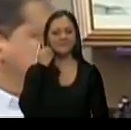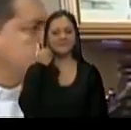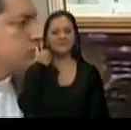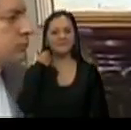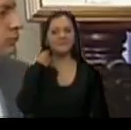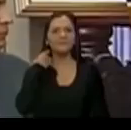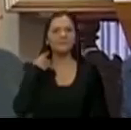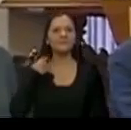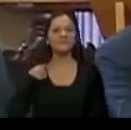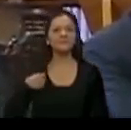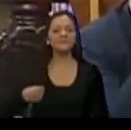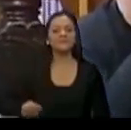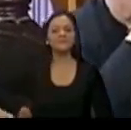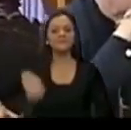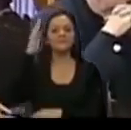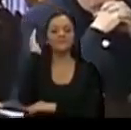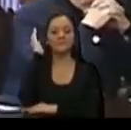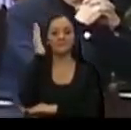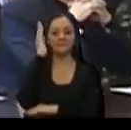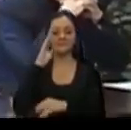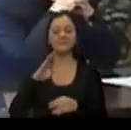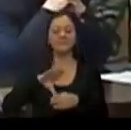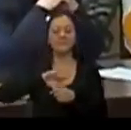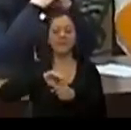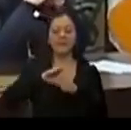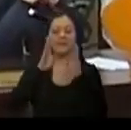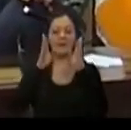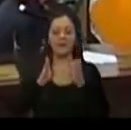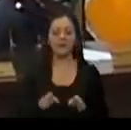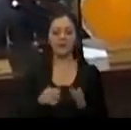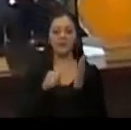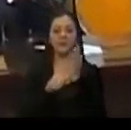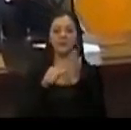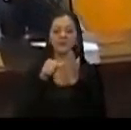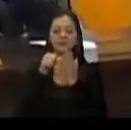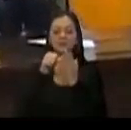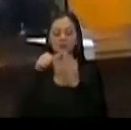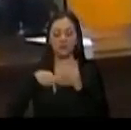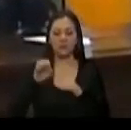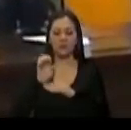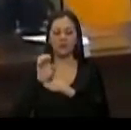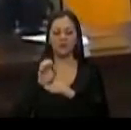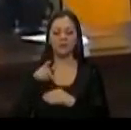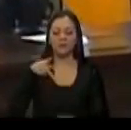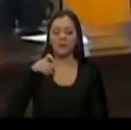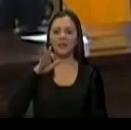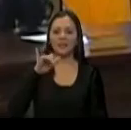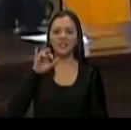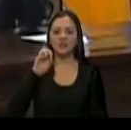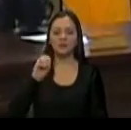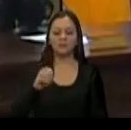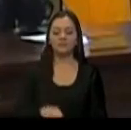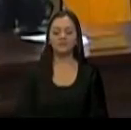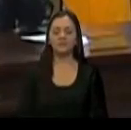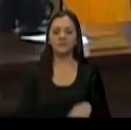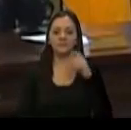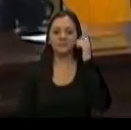Intervención del señor economista Ricardo Patiño, ministro de Relaciones Exteriores del Ecuador.